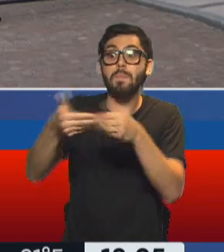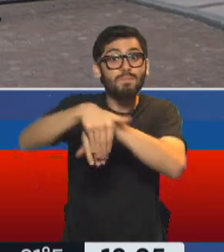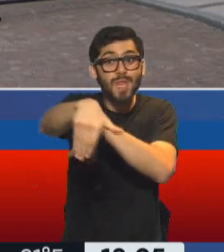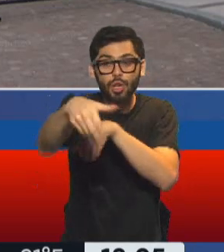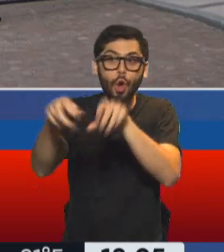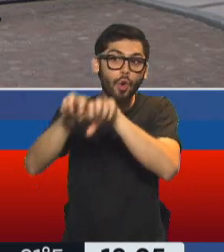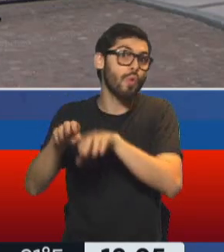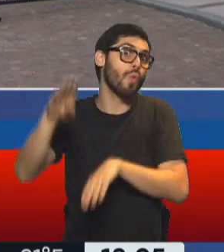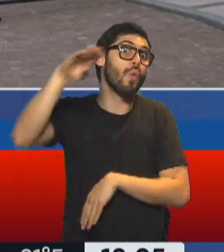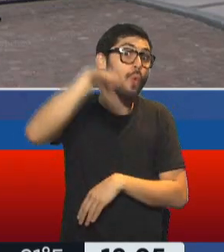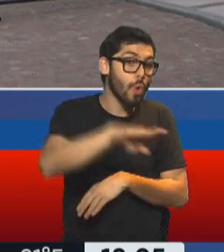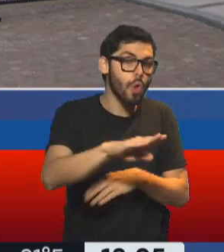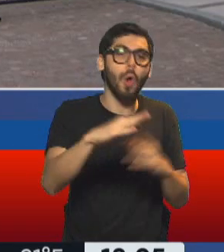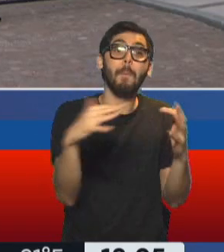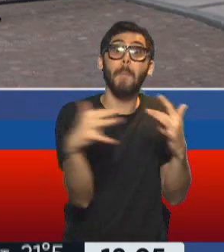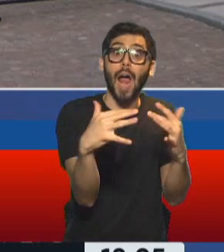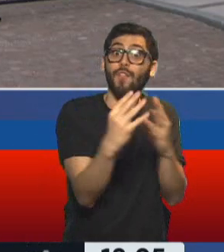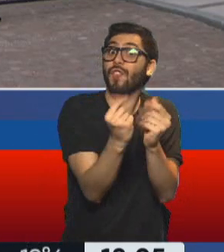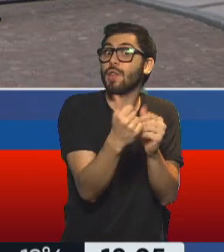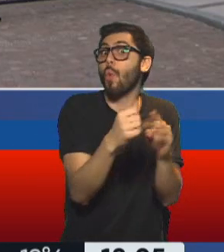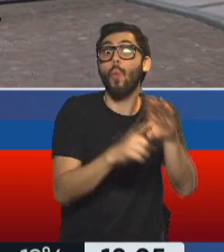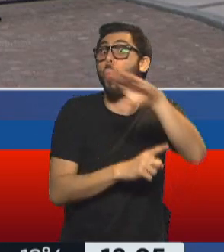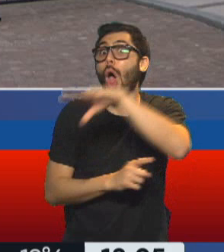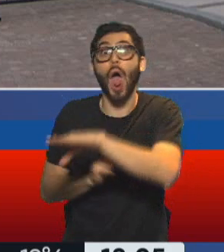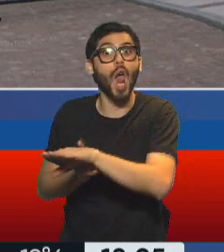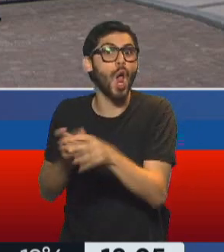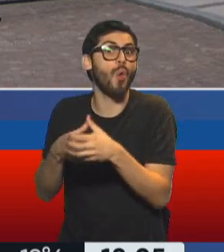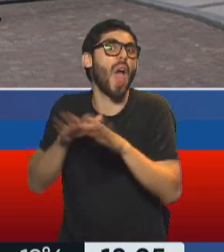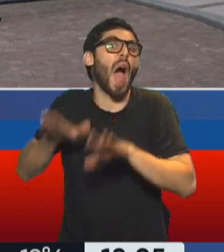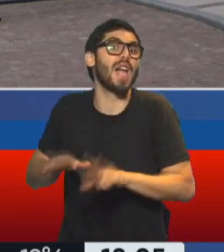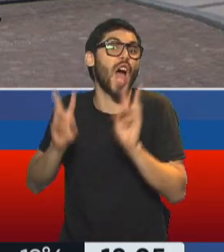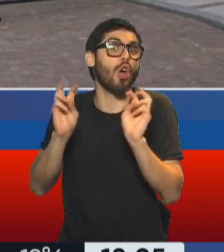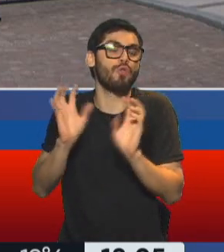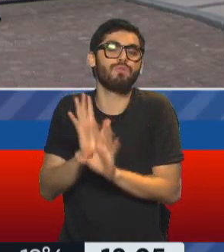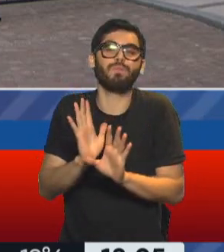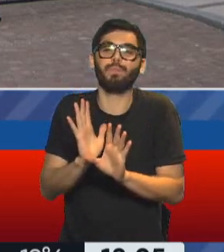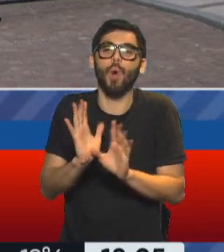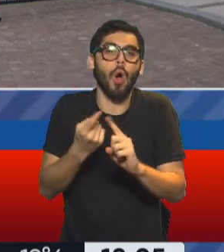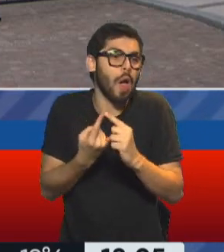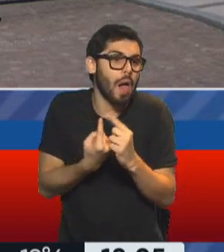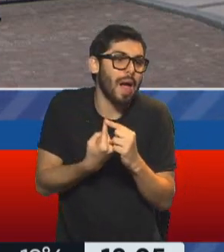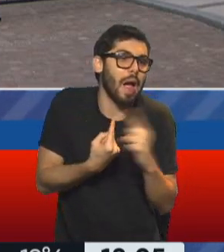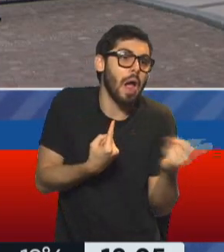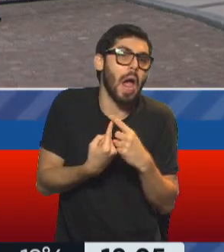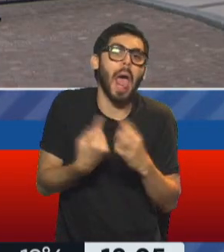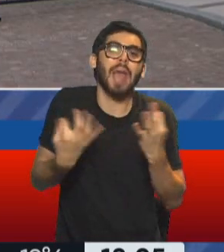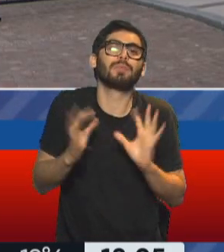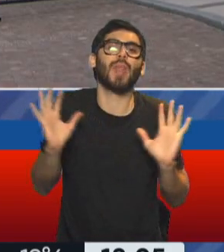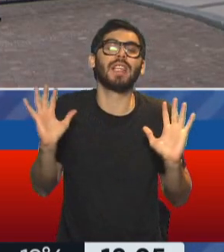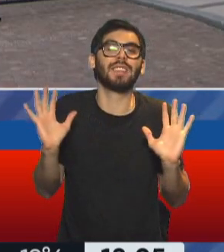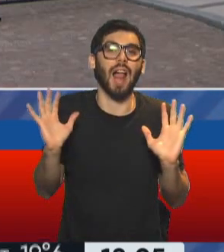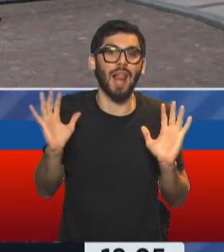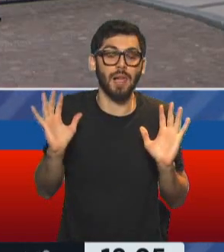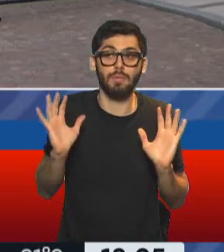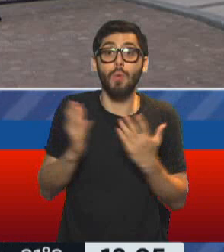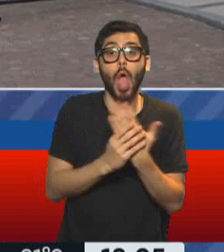micro, jugaran el partido, terminaran el partido y volvieran al micro así para el partido de mañana y para el martes. El corredor sanitario fue negado